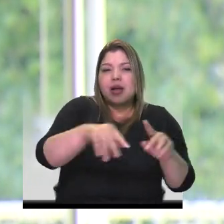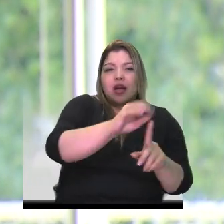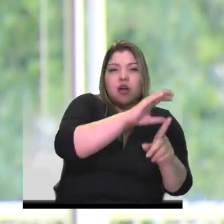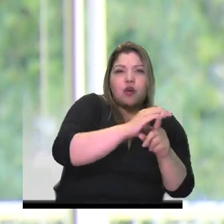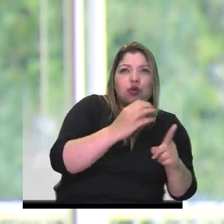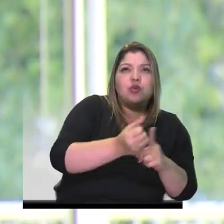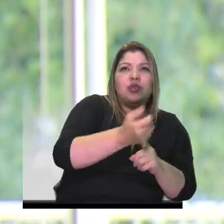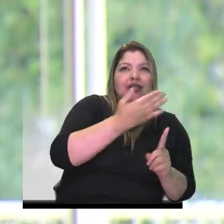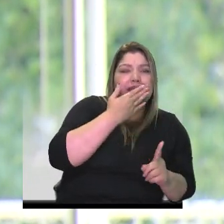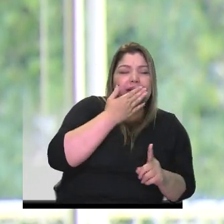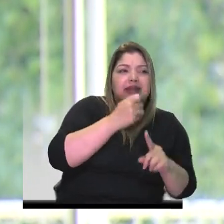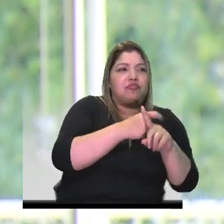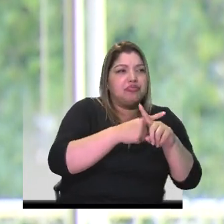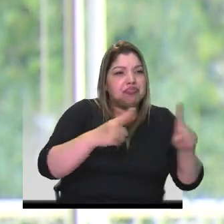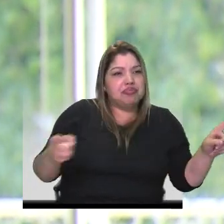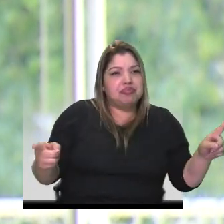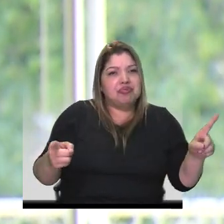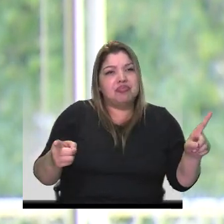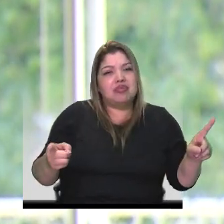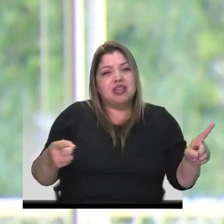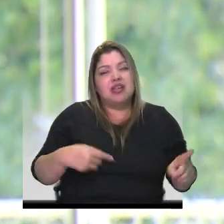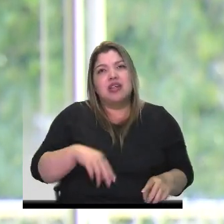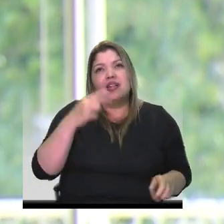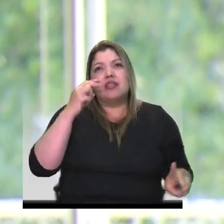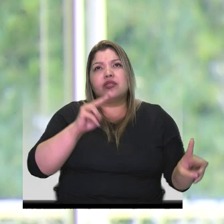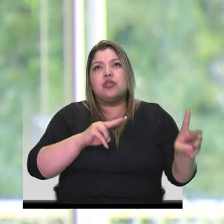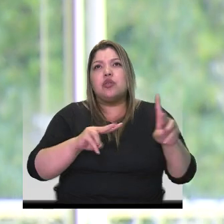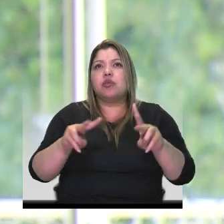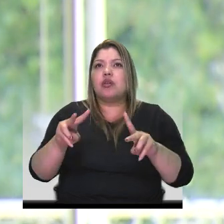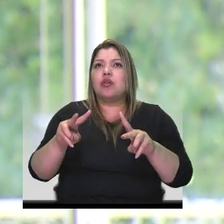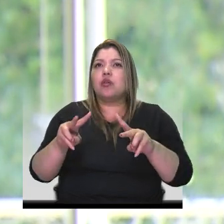indígenas. Para mí, la pregunta